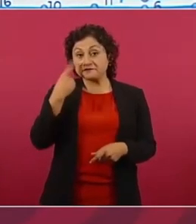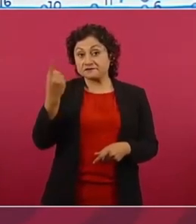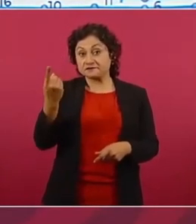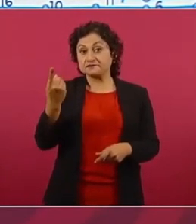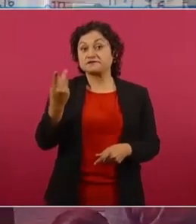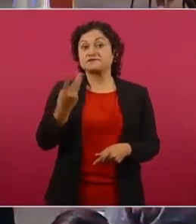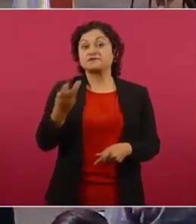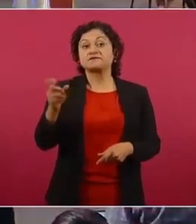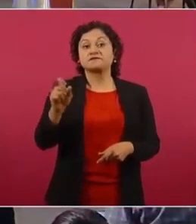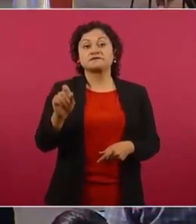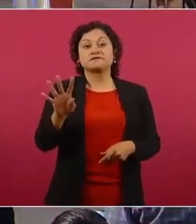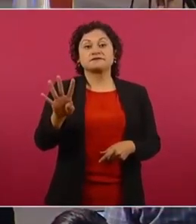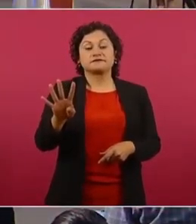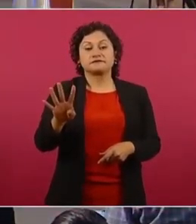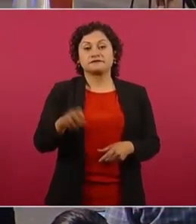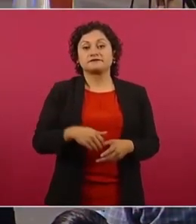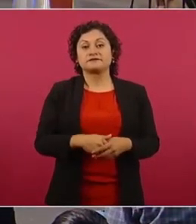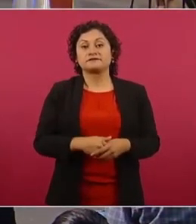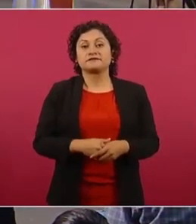324